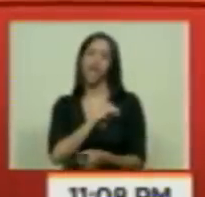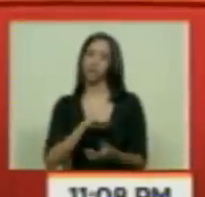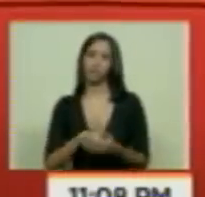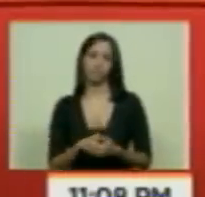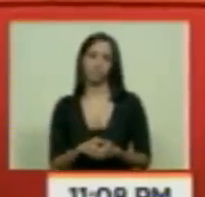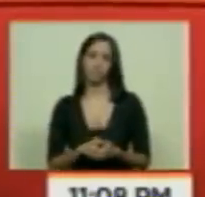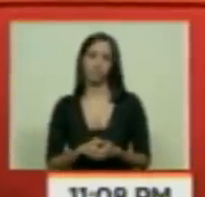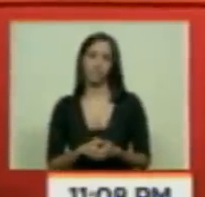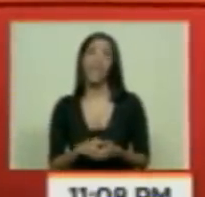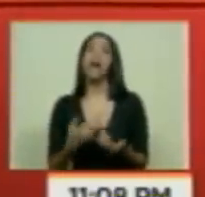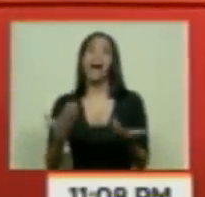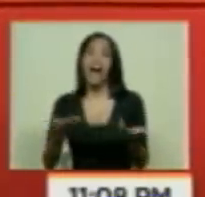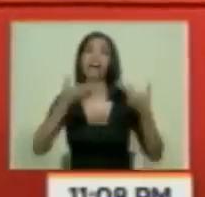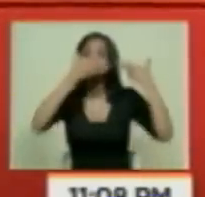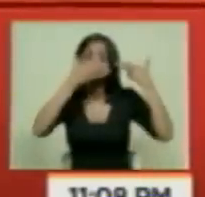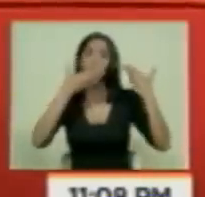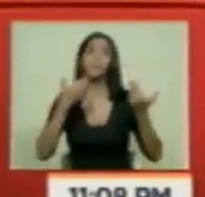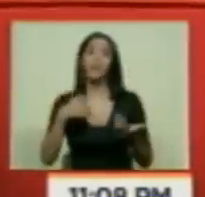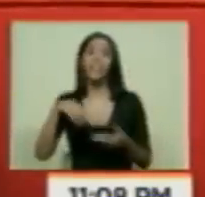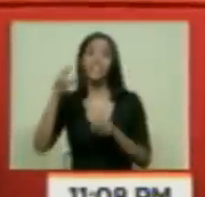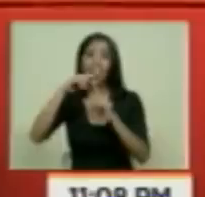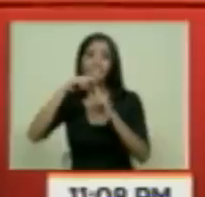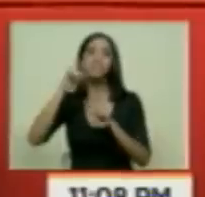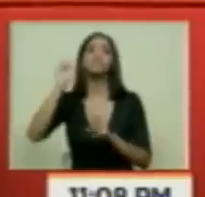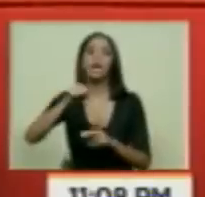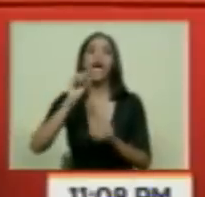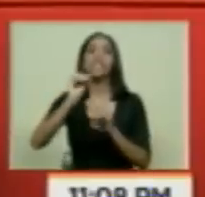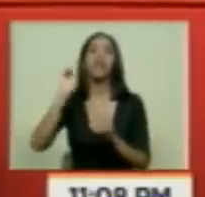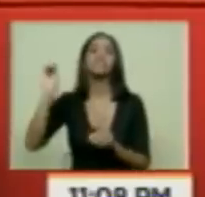que hay paramilitares en el Táchira, hay que denunciarlo.